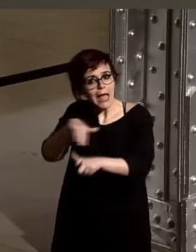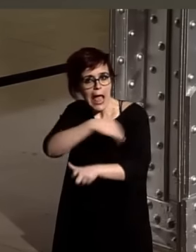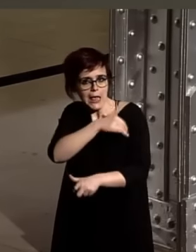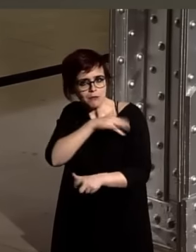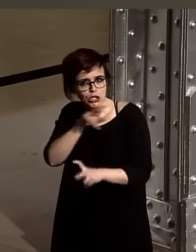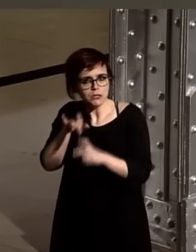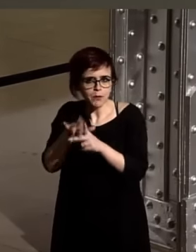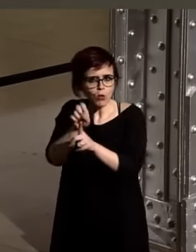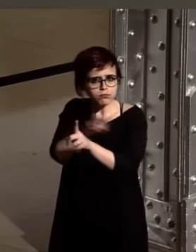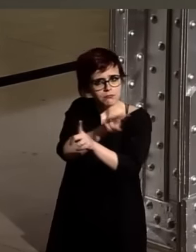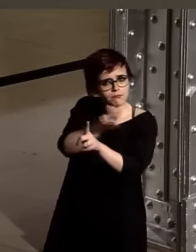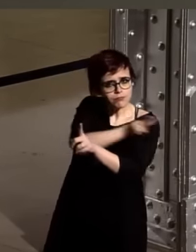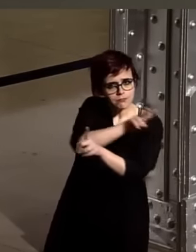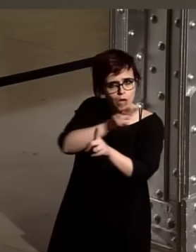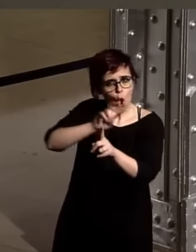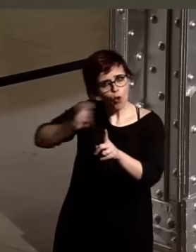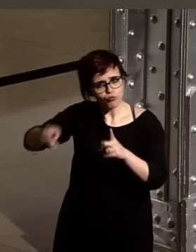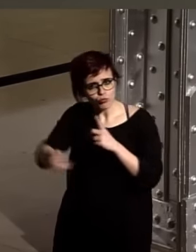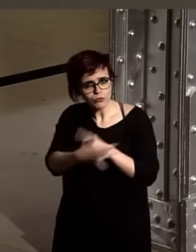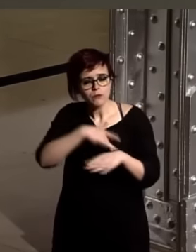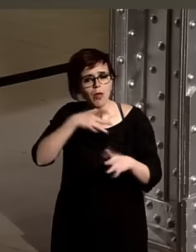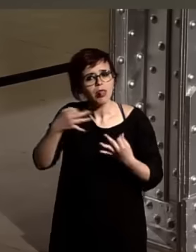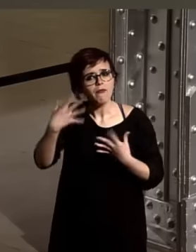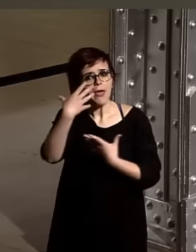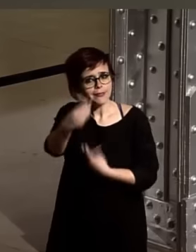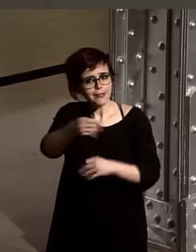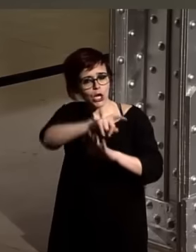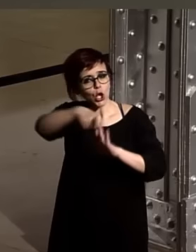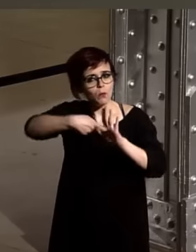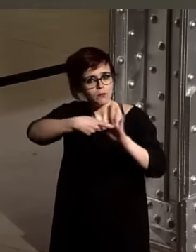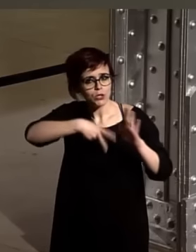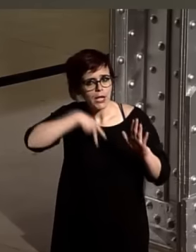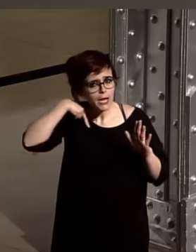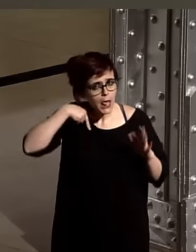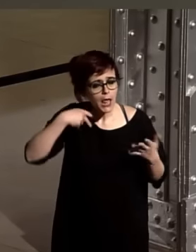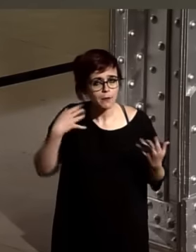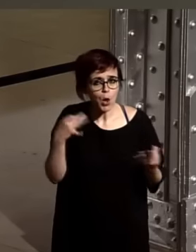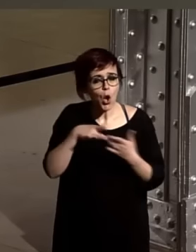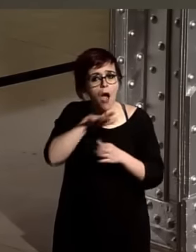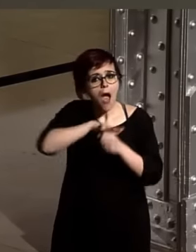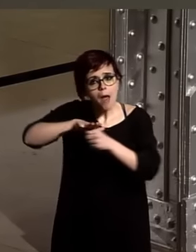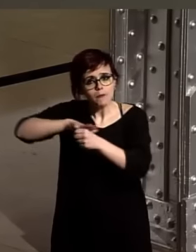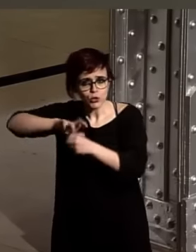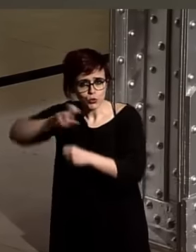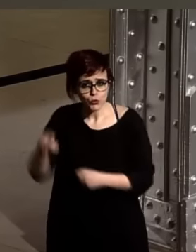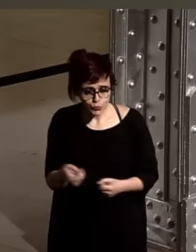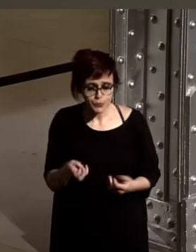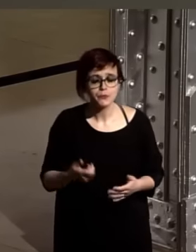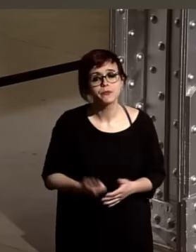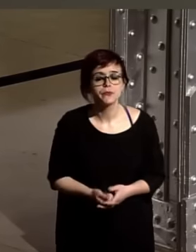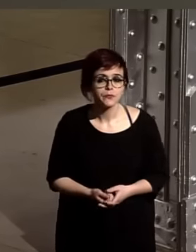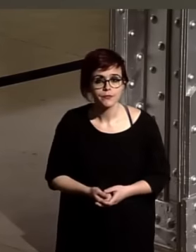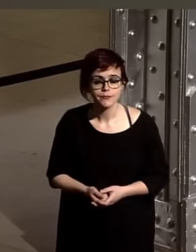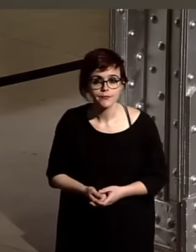estudio pero pero la manera de de entenderlo intervienen un montón de disciplinas a la